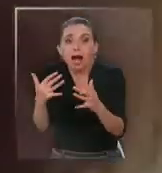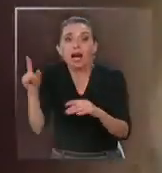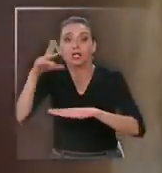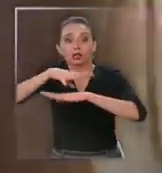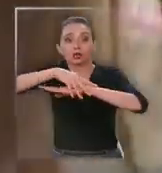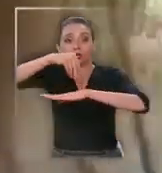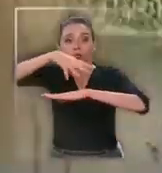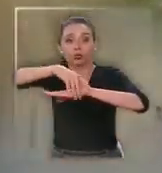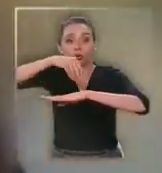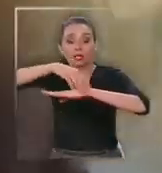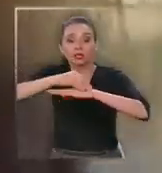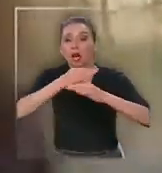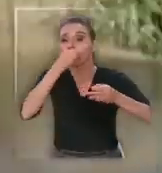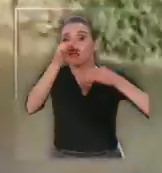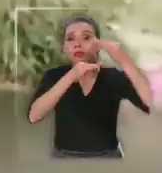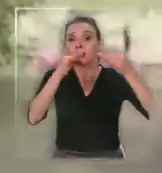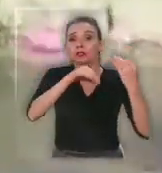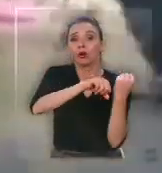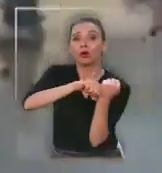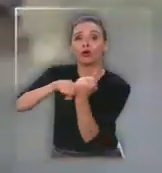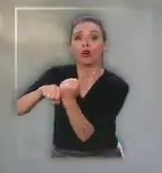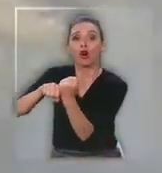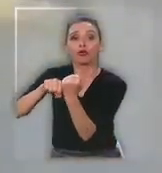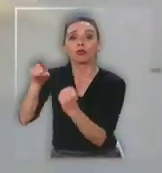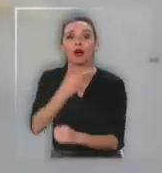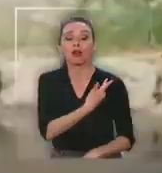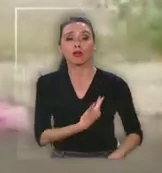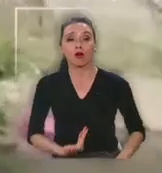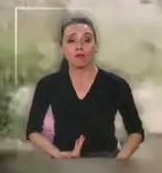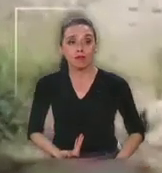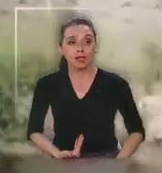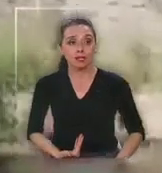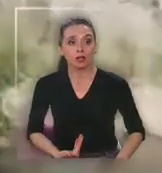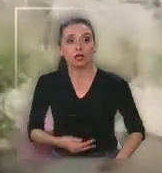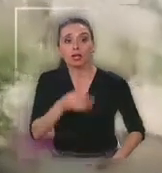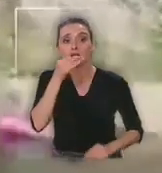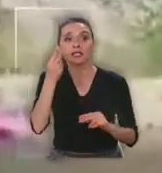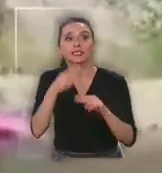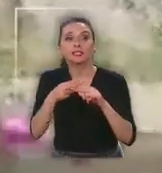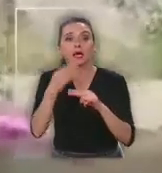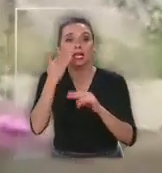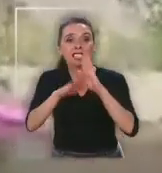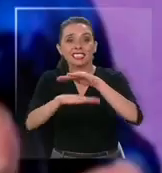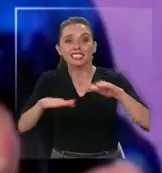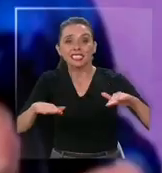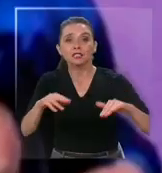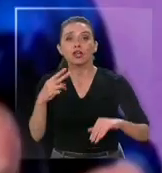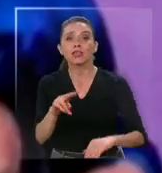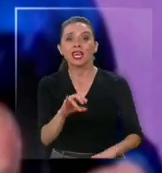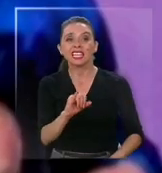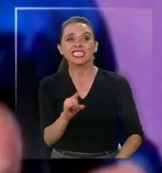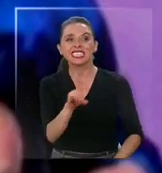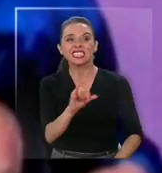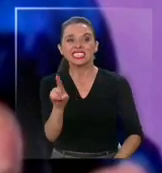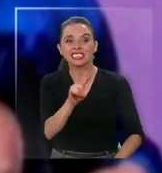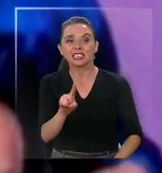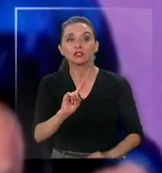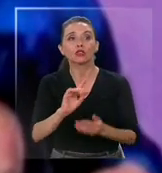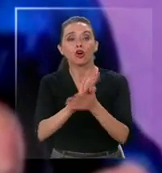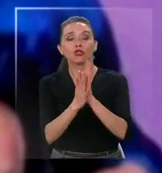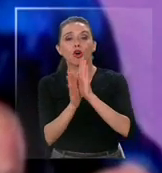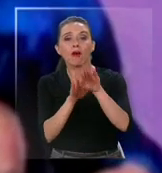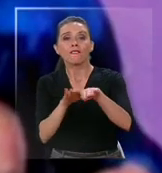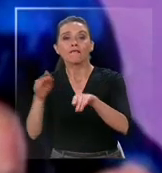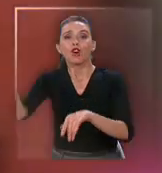en Suecia han surgido voces opositoras al gobierno. Los llaman los niños de ISIS y no todos estarían a favor